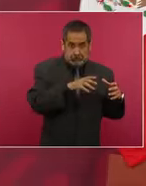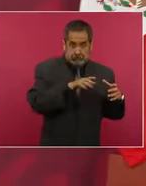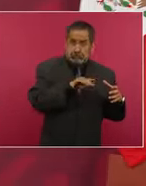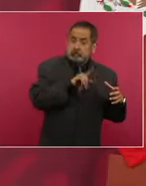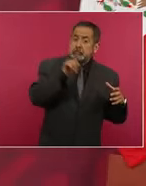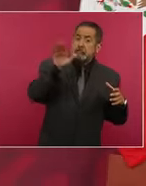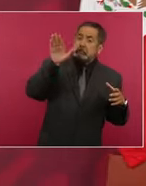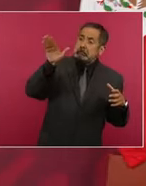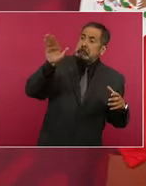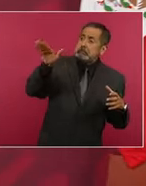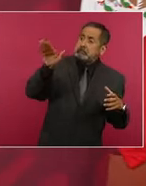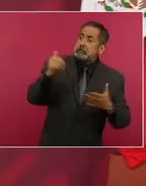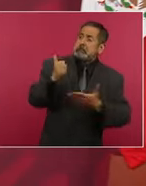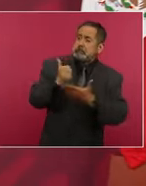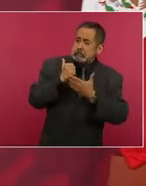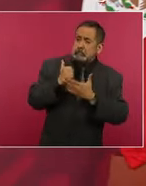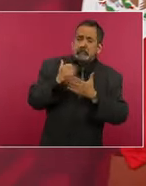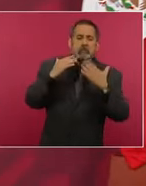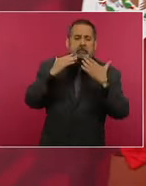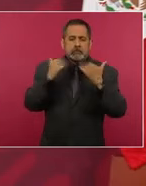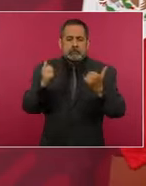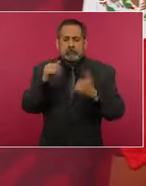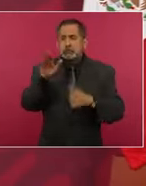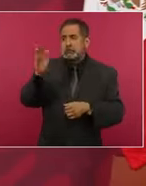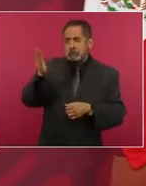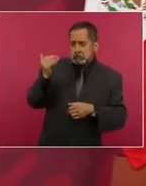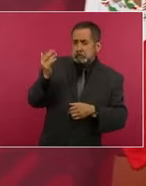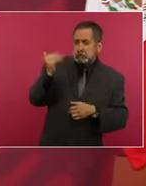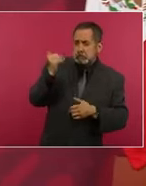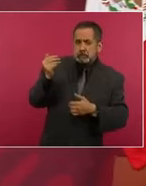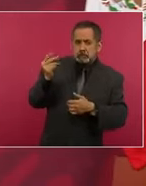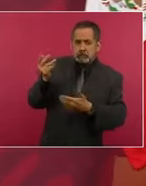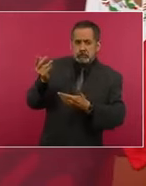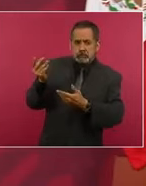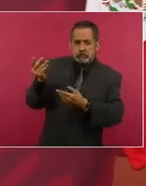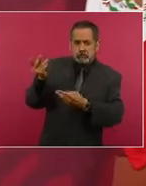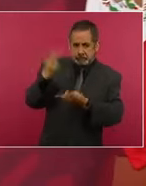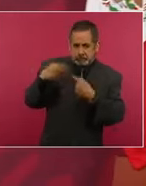van a pedirle a Maximiliano,